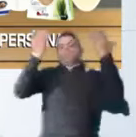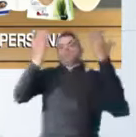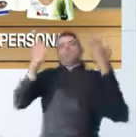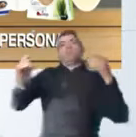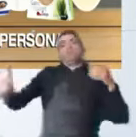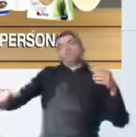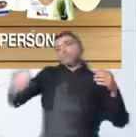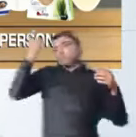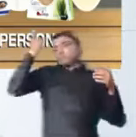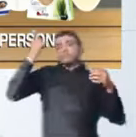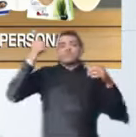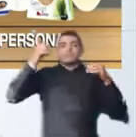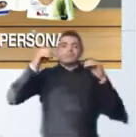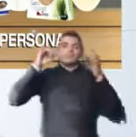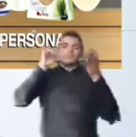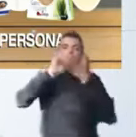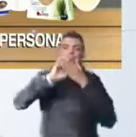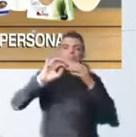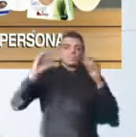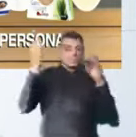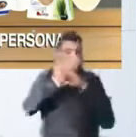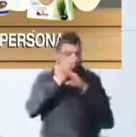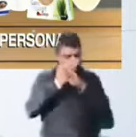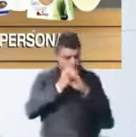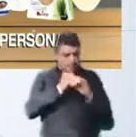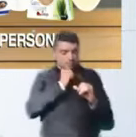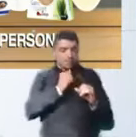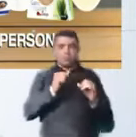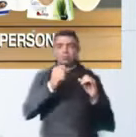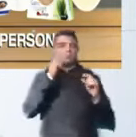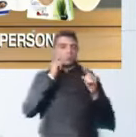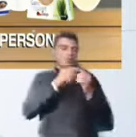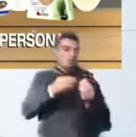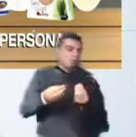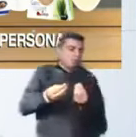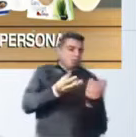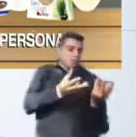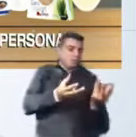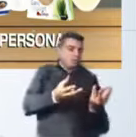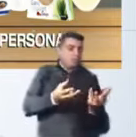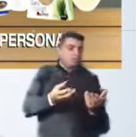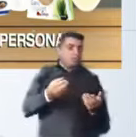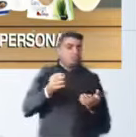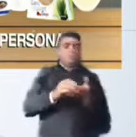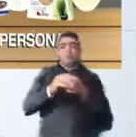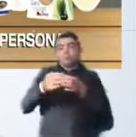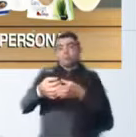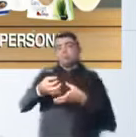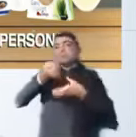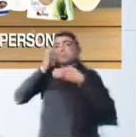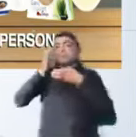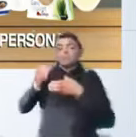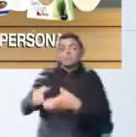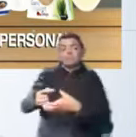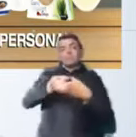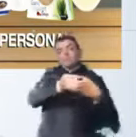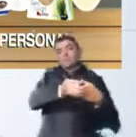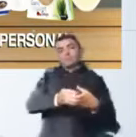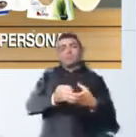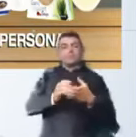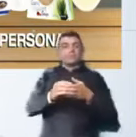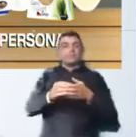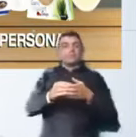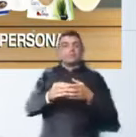de complicaciones del COVID-19. Con una simple taza de café, usted va a aportar antioxidantes, va a